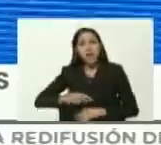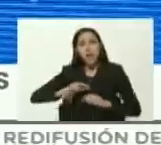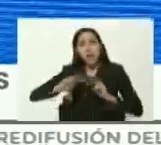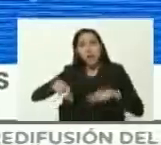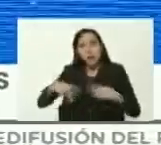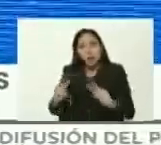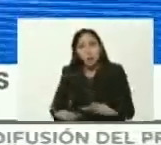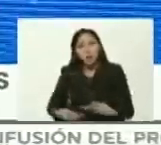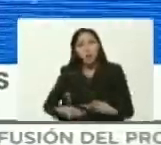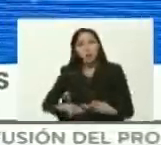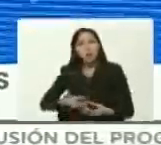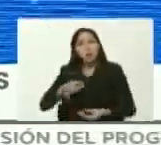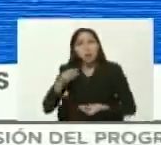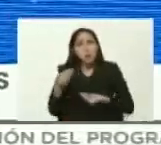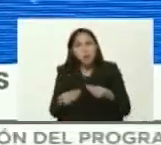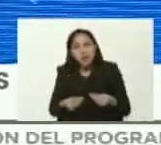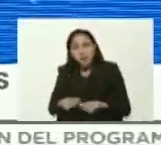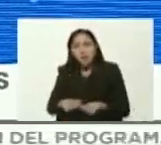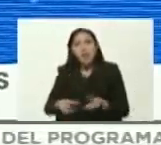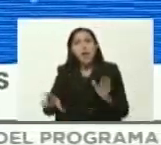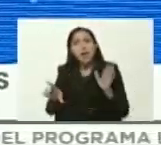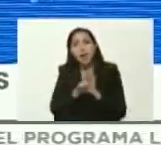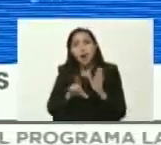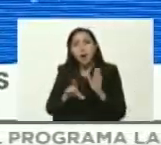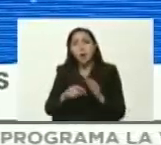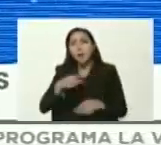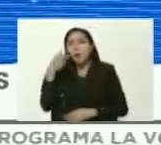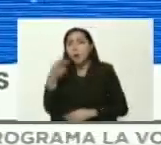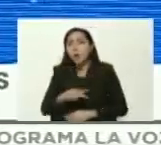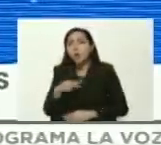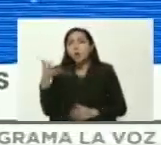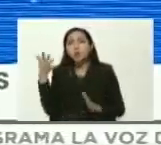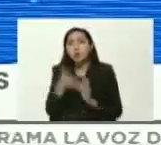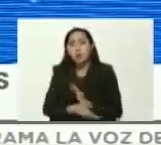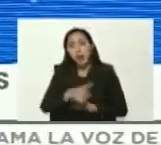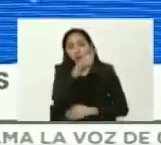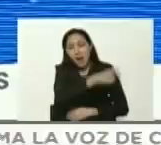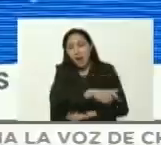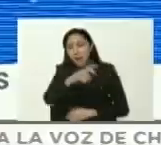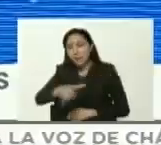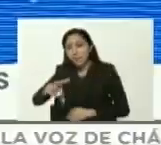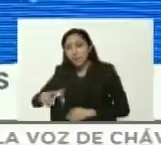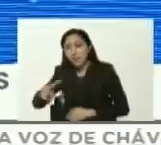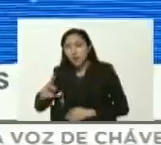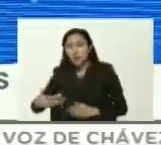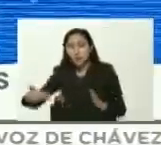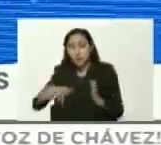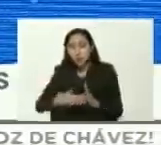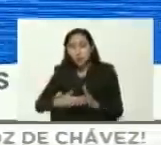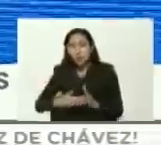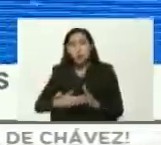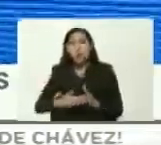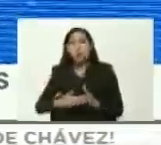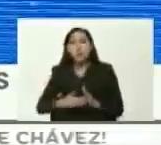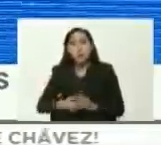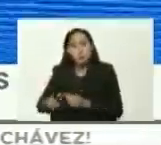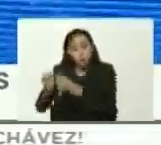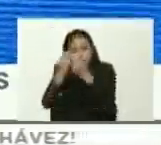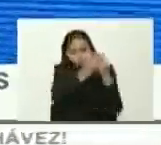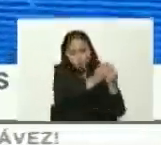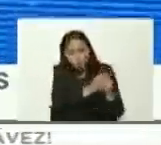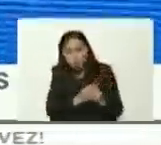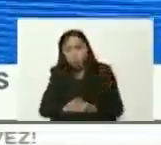reformulación de la política de atención a las víctimas de la guerra económica, a